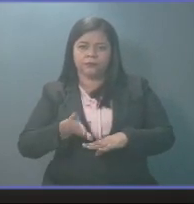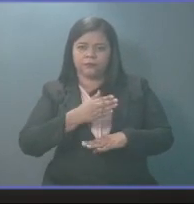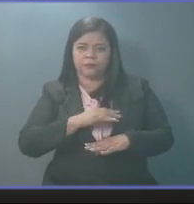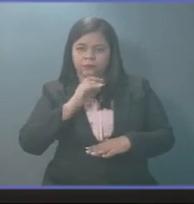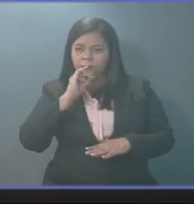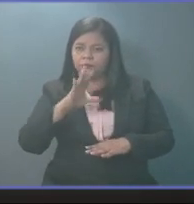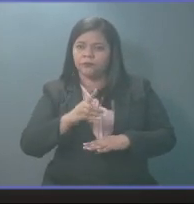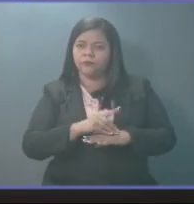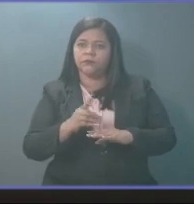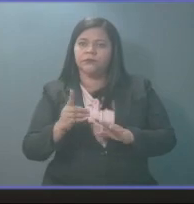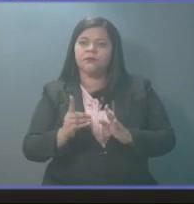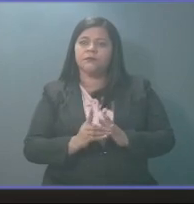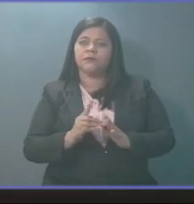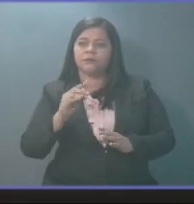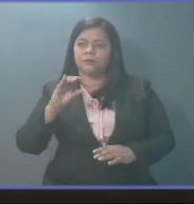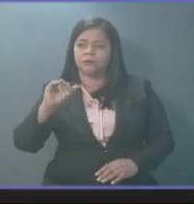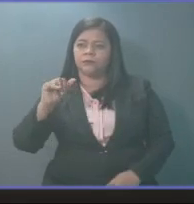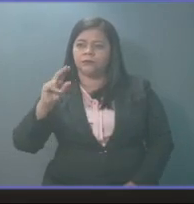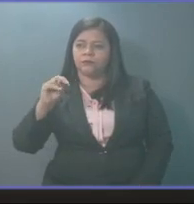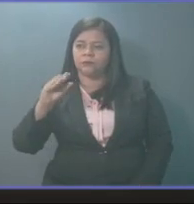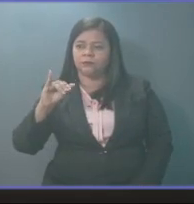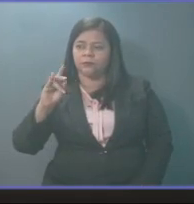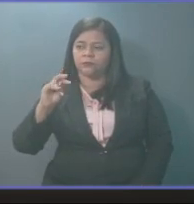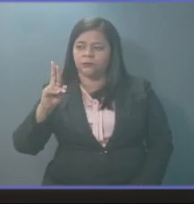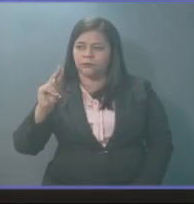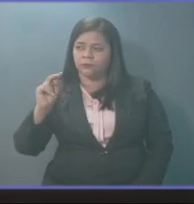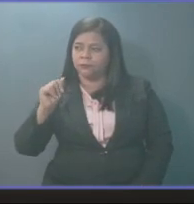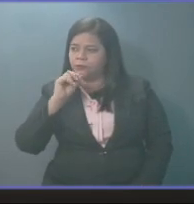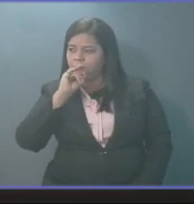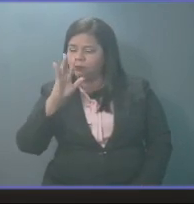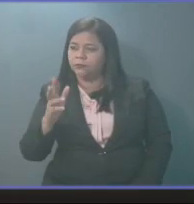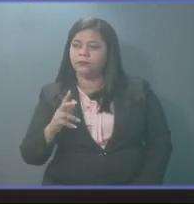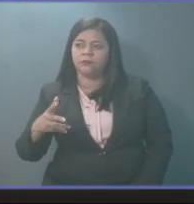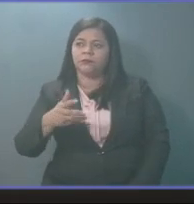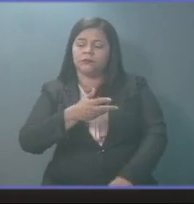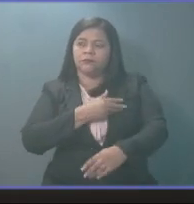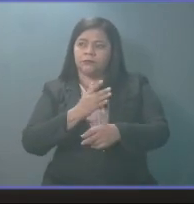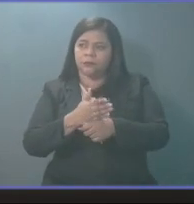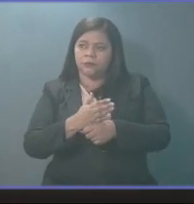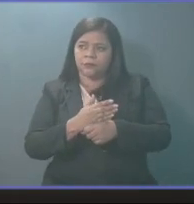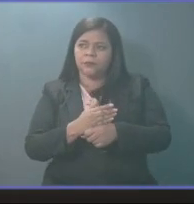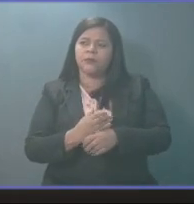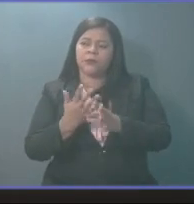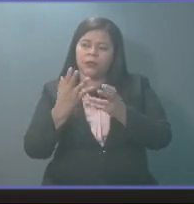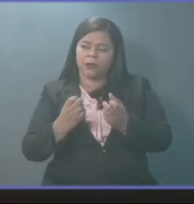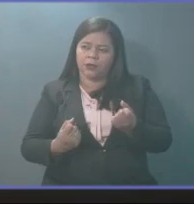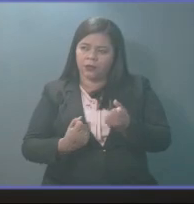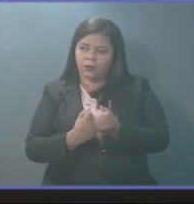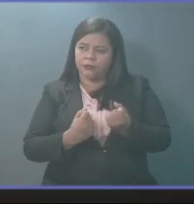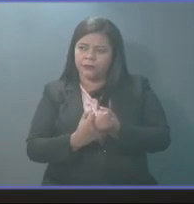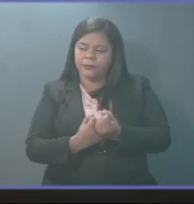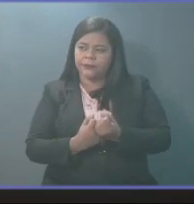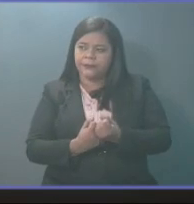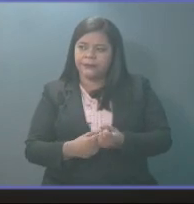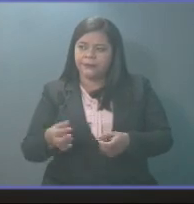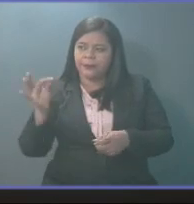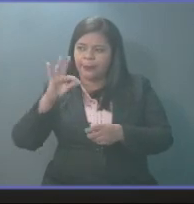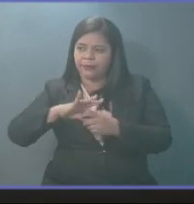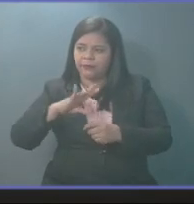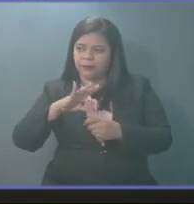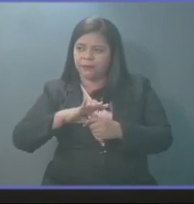compañera Yancy Urbina que nuestro grupo parlamentario está acompañando esta